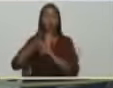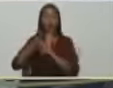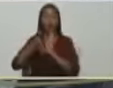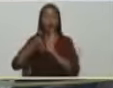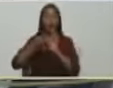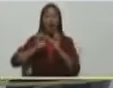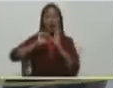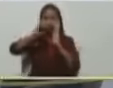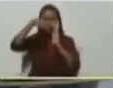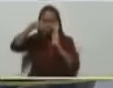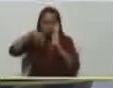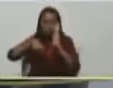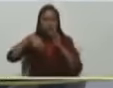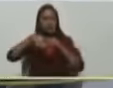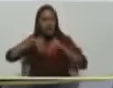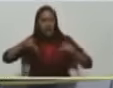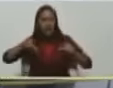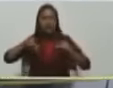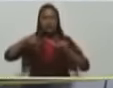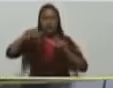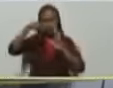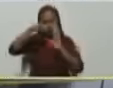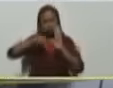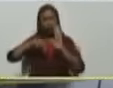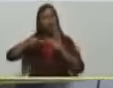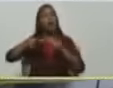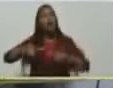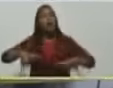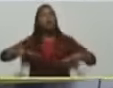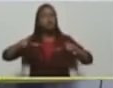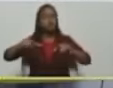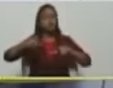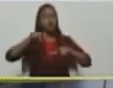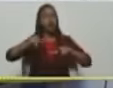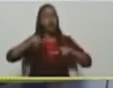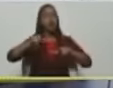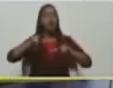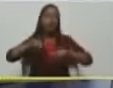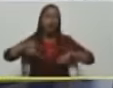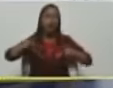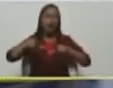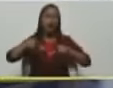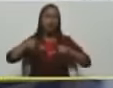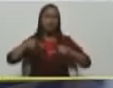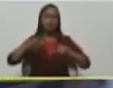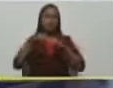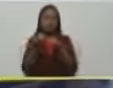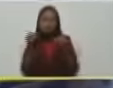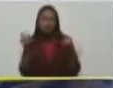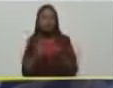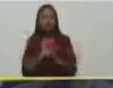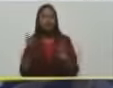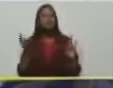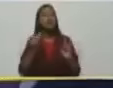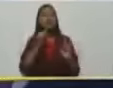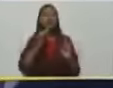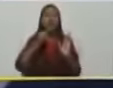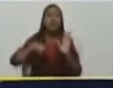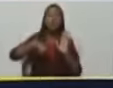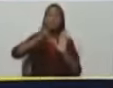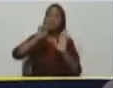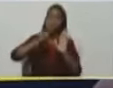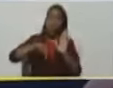no asociados en el campo Cocuino de la plataforma del TANA. Firman por las licenciatarias